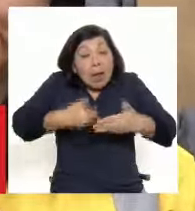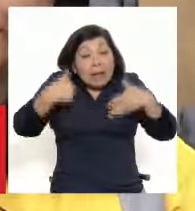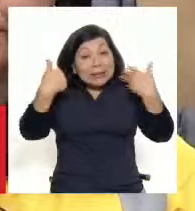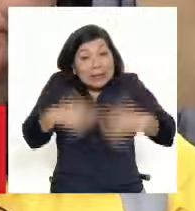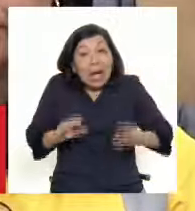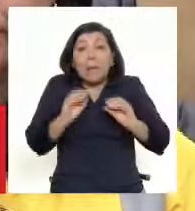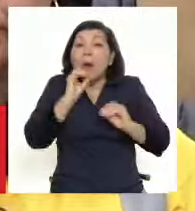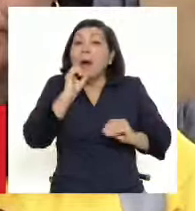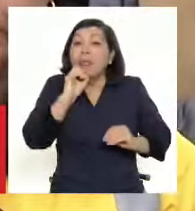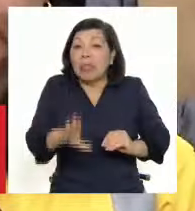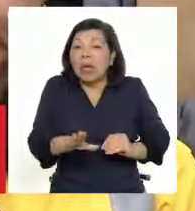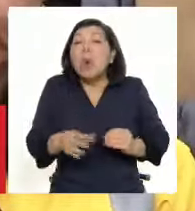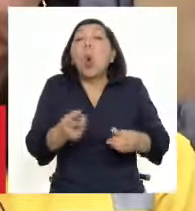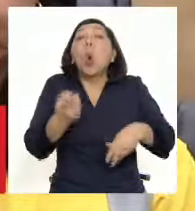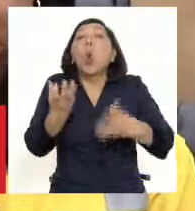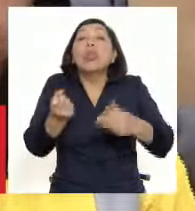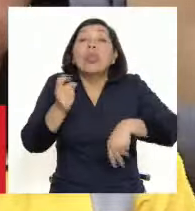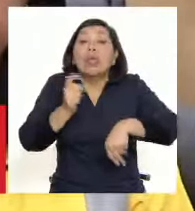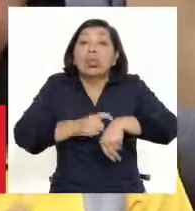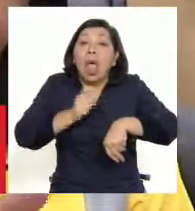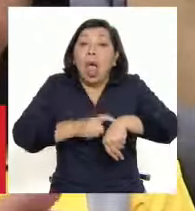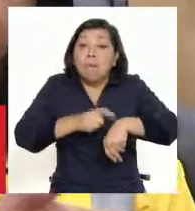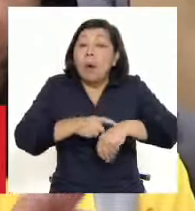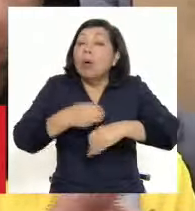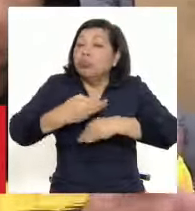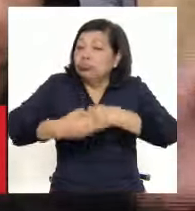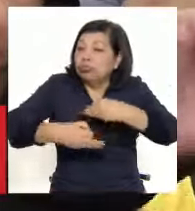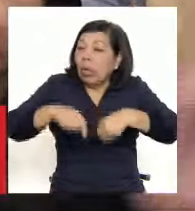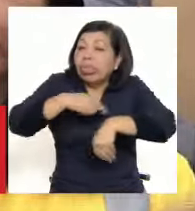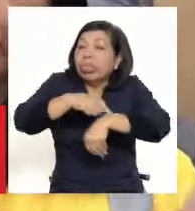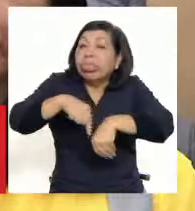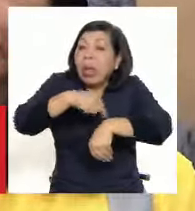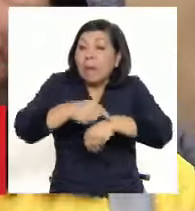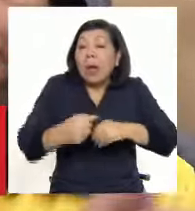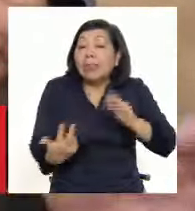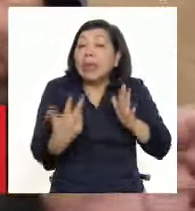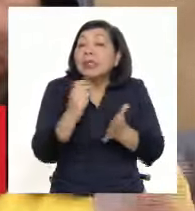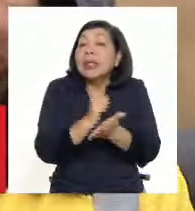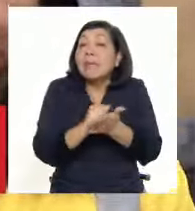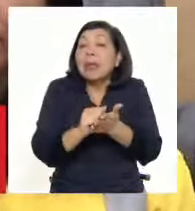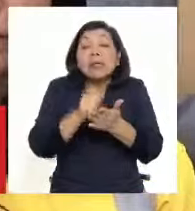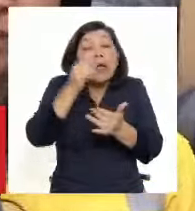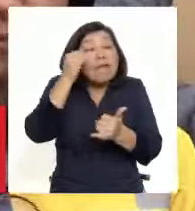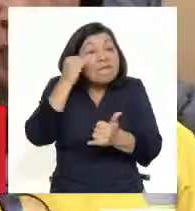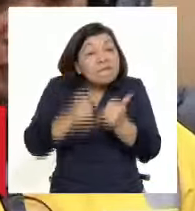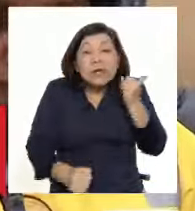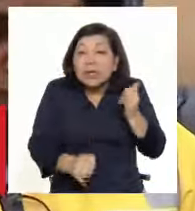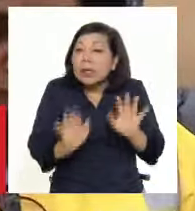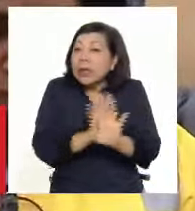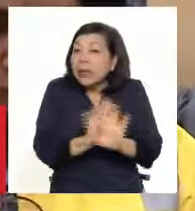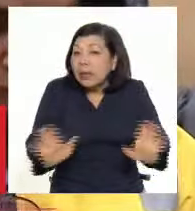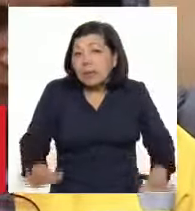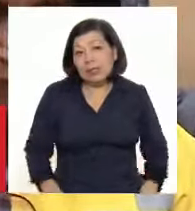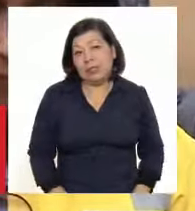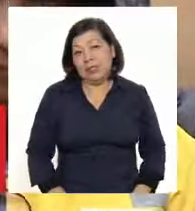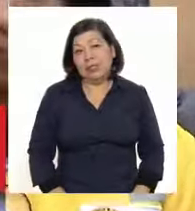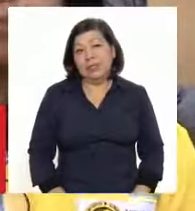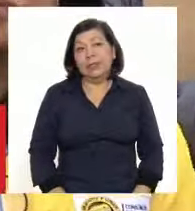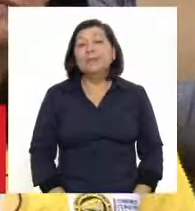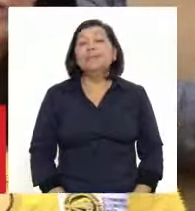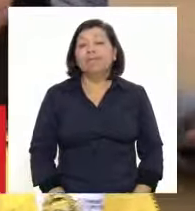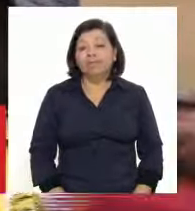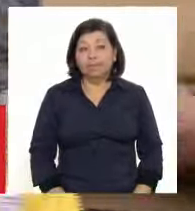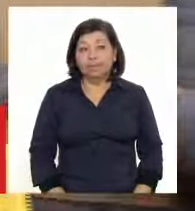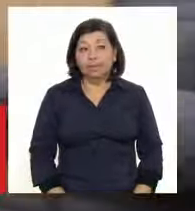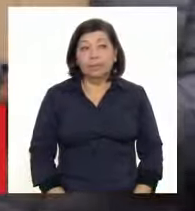hemos establecido el mecanismo de recortar los plazos y se han establecido 13 meses para la ejecución de esta estación. Bien,